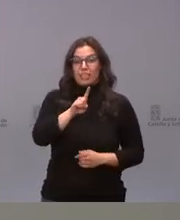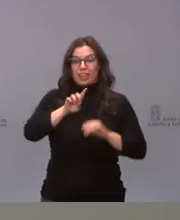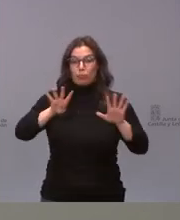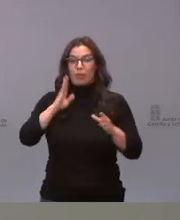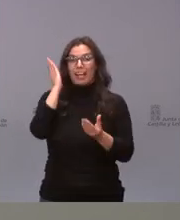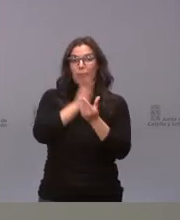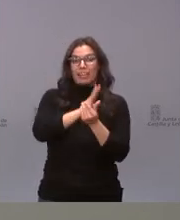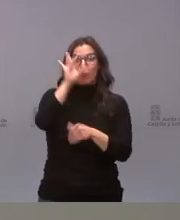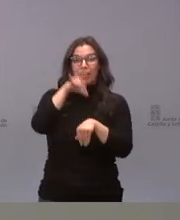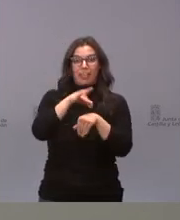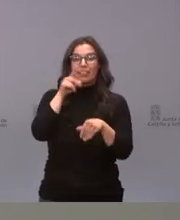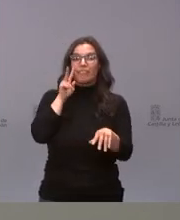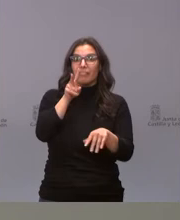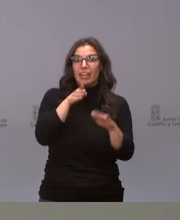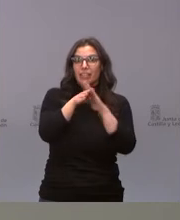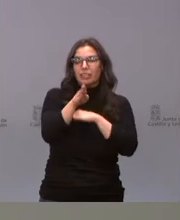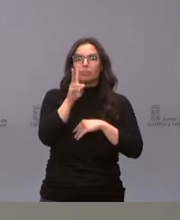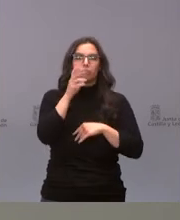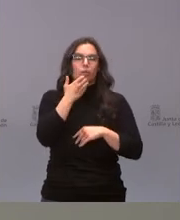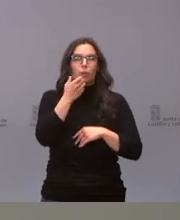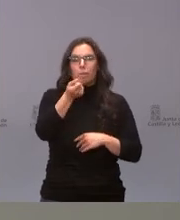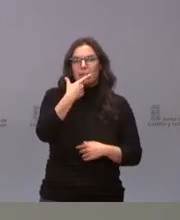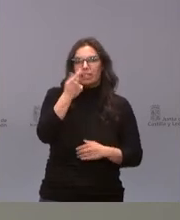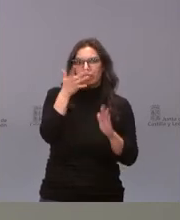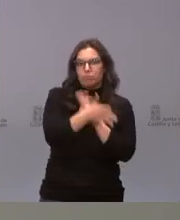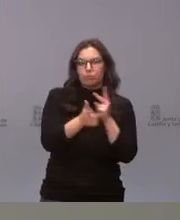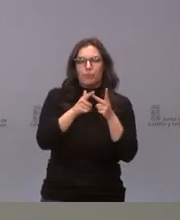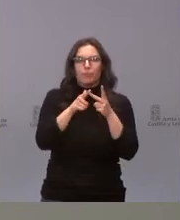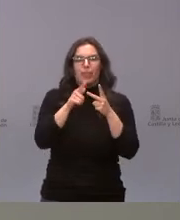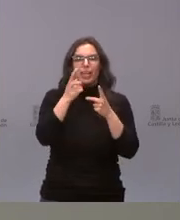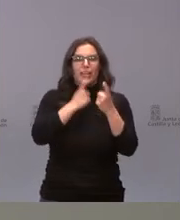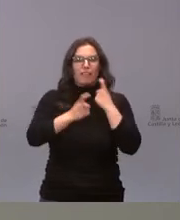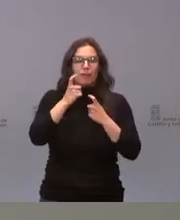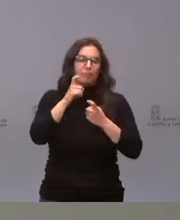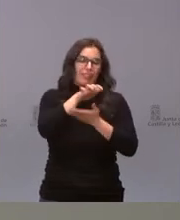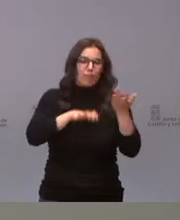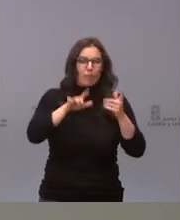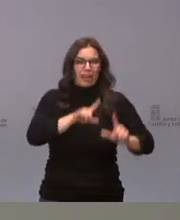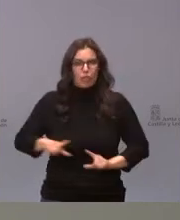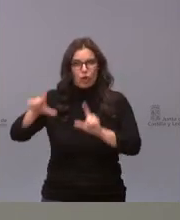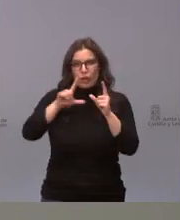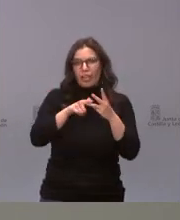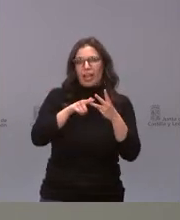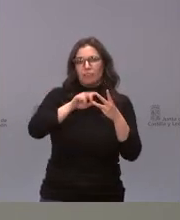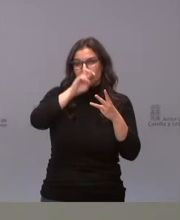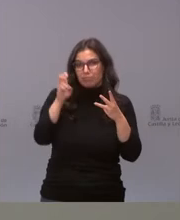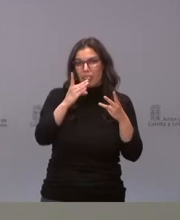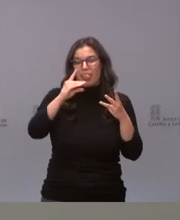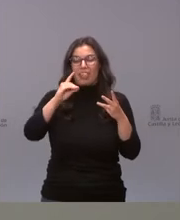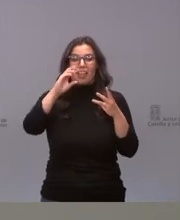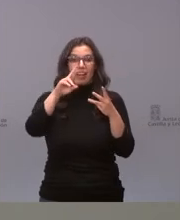paciente facilitaba el acceso a la hoja de medicación, a los informes de radiología, a los informes CDR. En total, durante